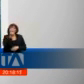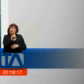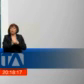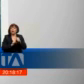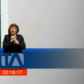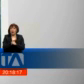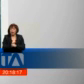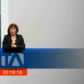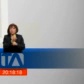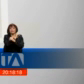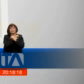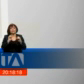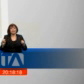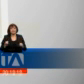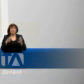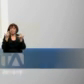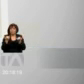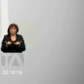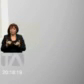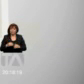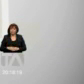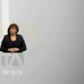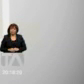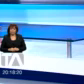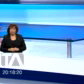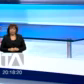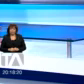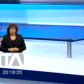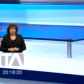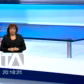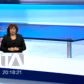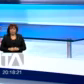sería una de las personas desaparecidas.